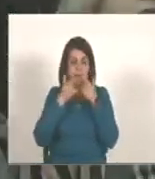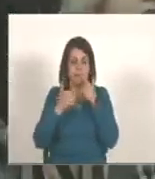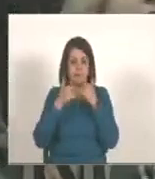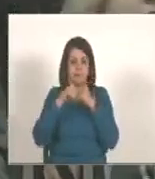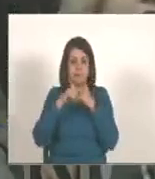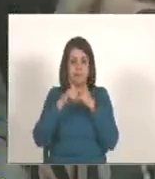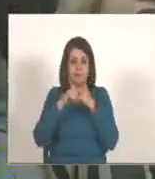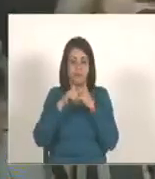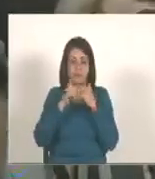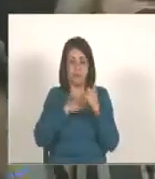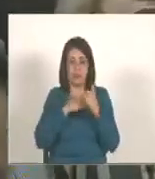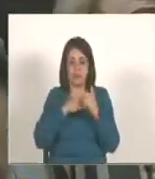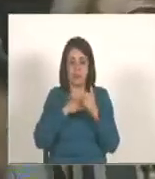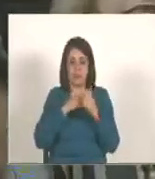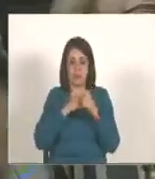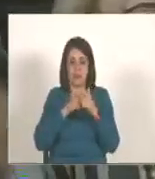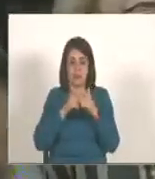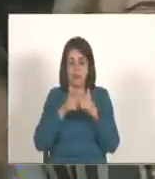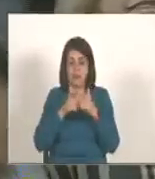sintiendo